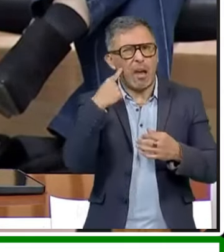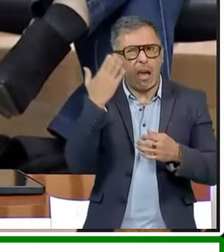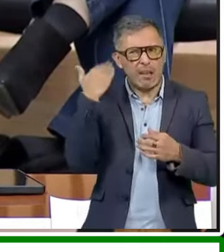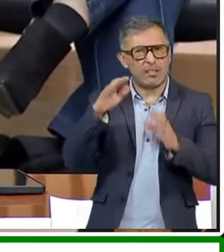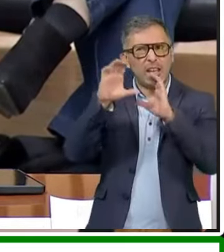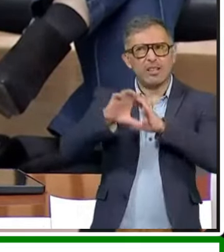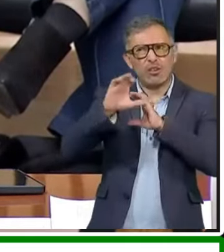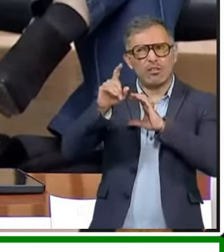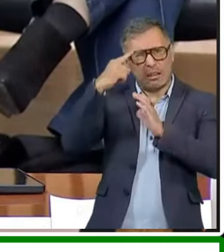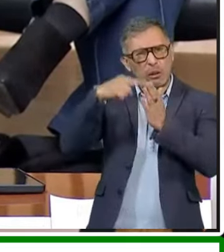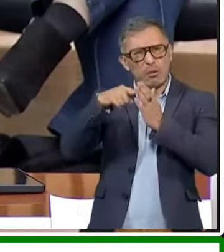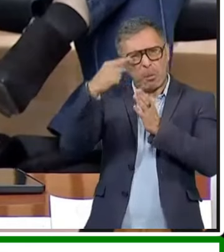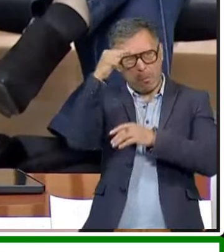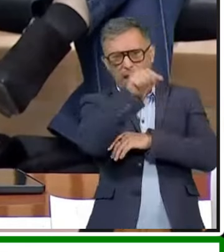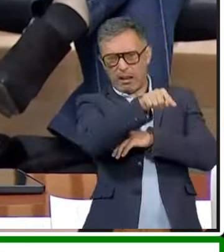él.